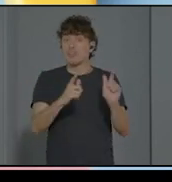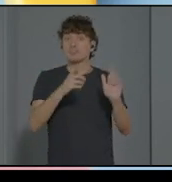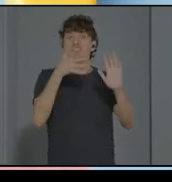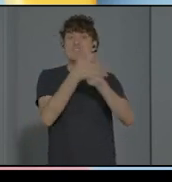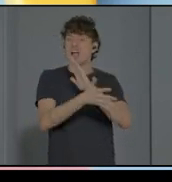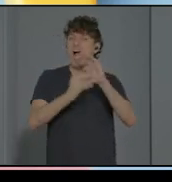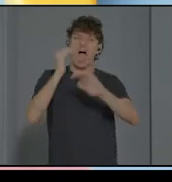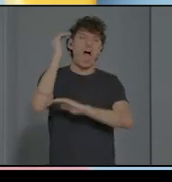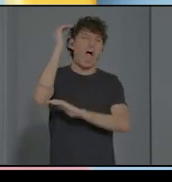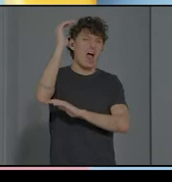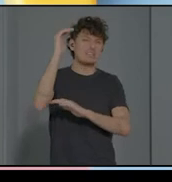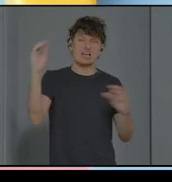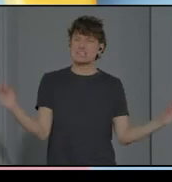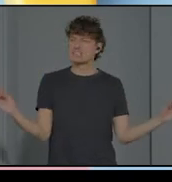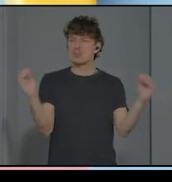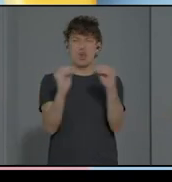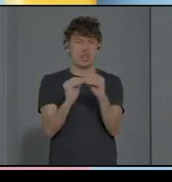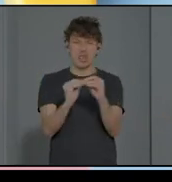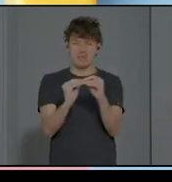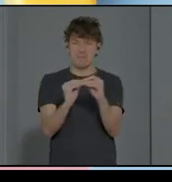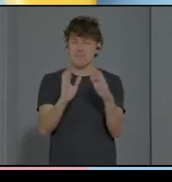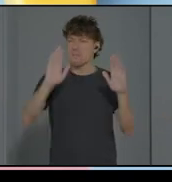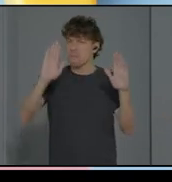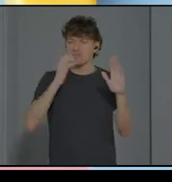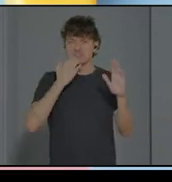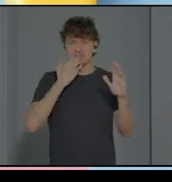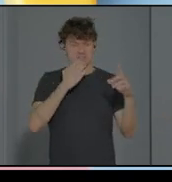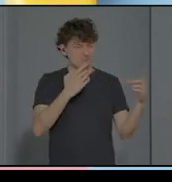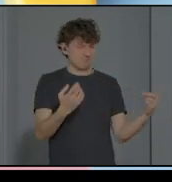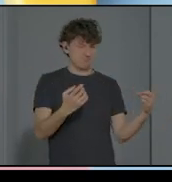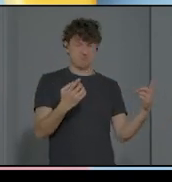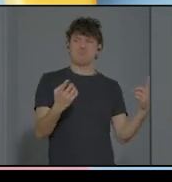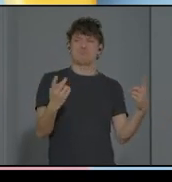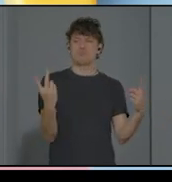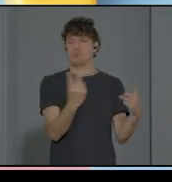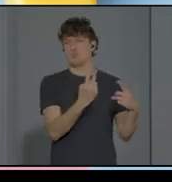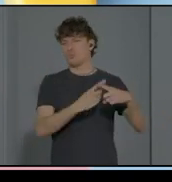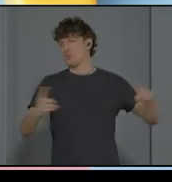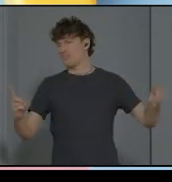Si en cambio hay poca similaridad, hay una baja sincronía.